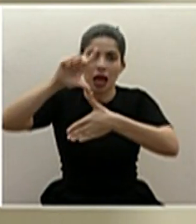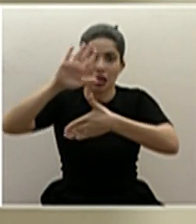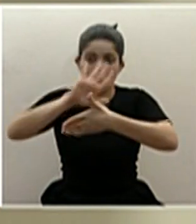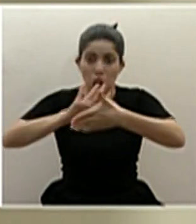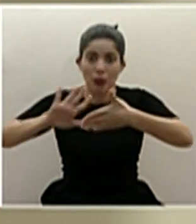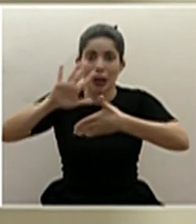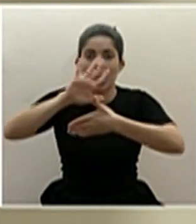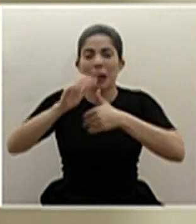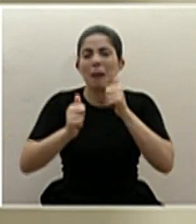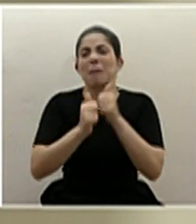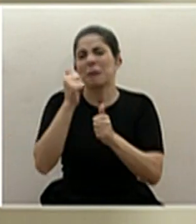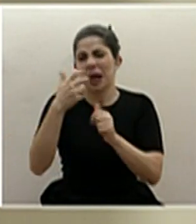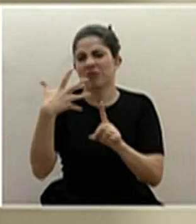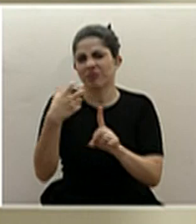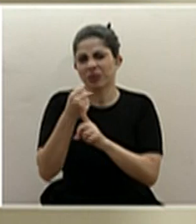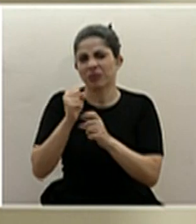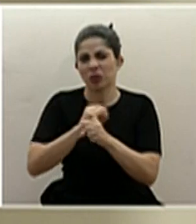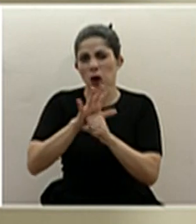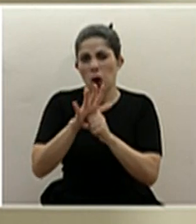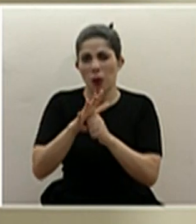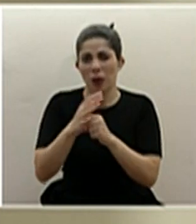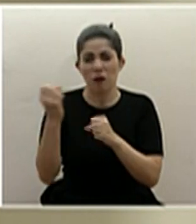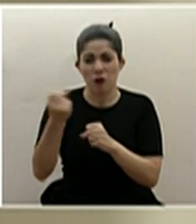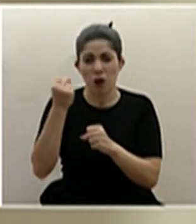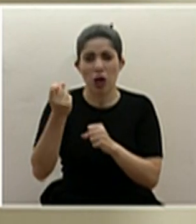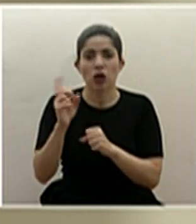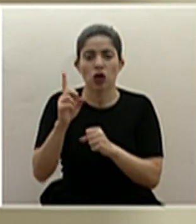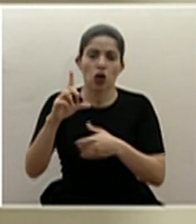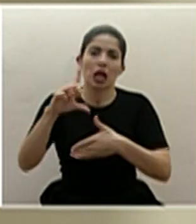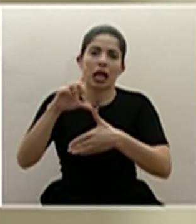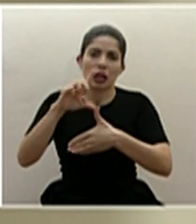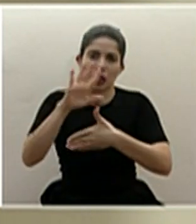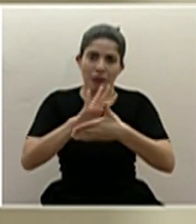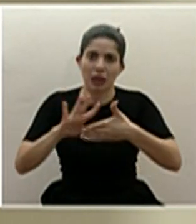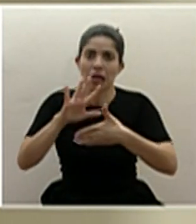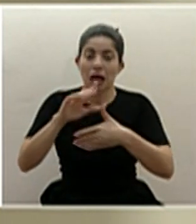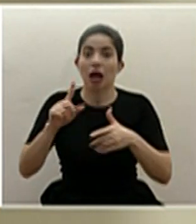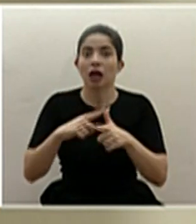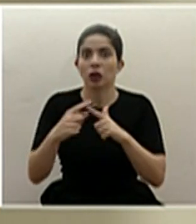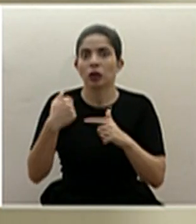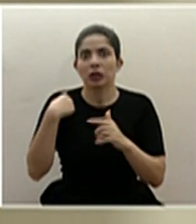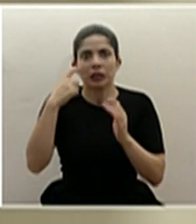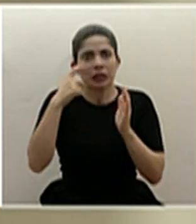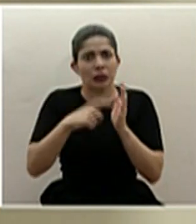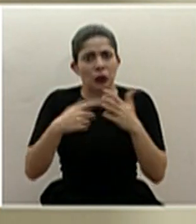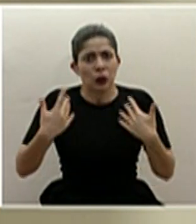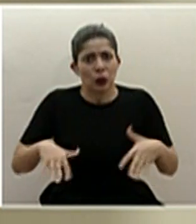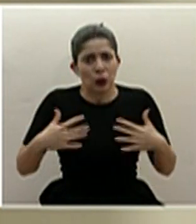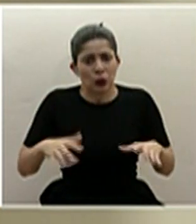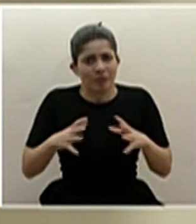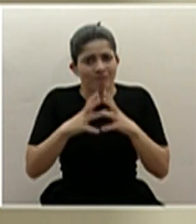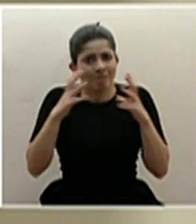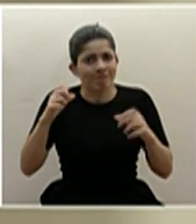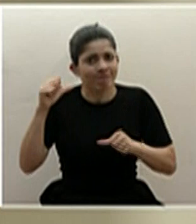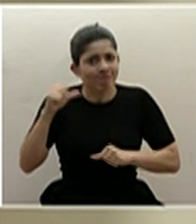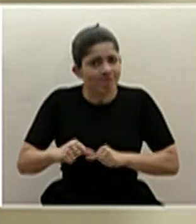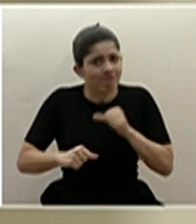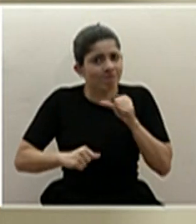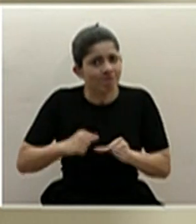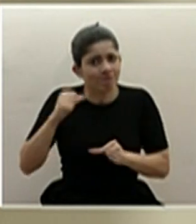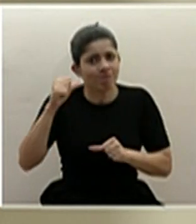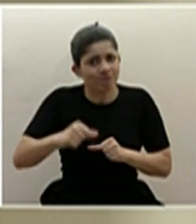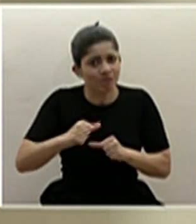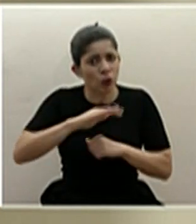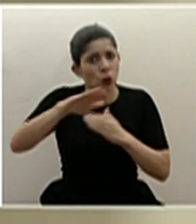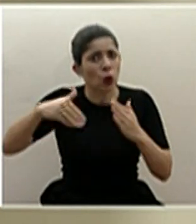más afectadas por el COVID-19. Y en eso yo sigo reconociendo el gran esfuerzo que hemos hecho todos y todas